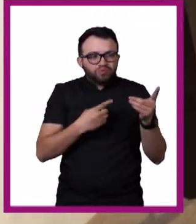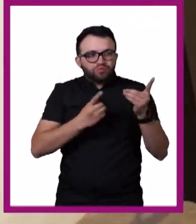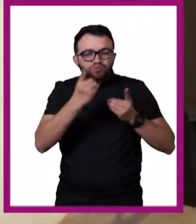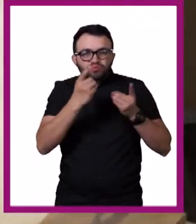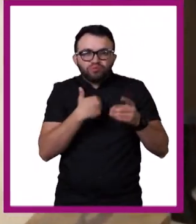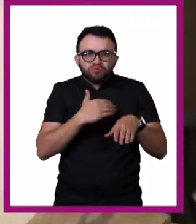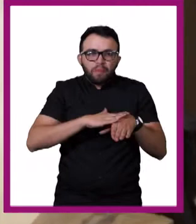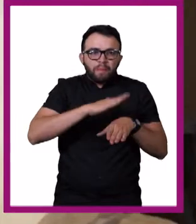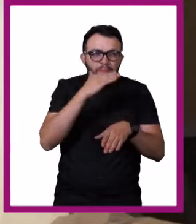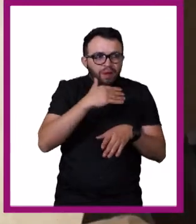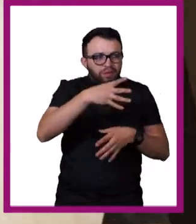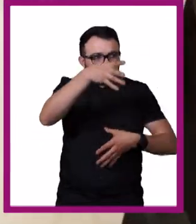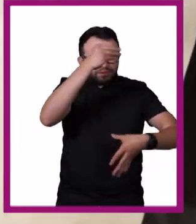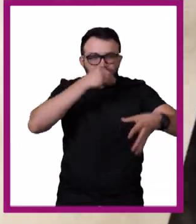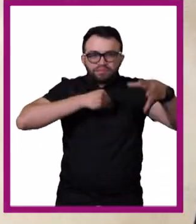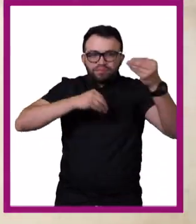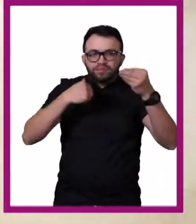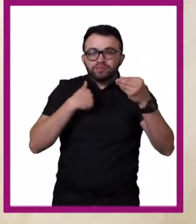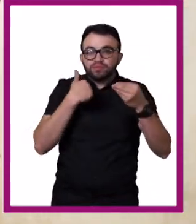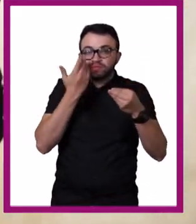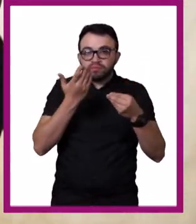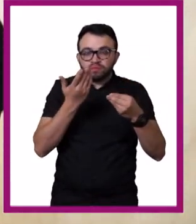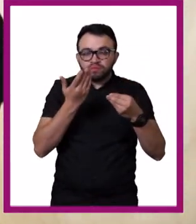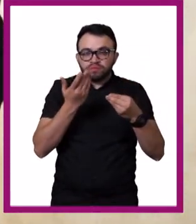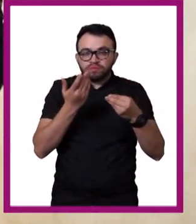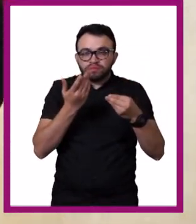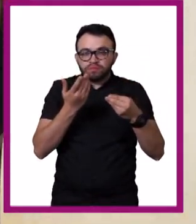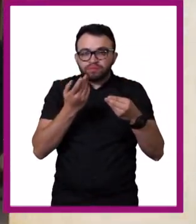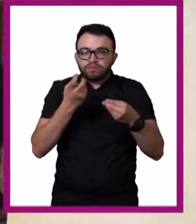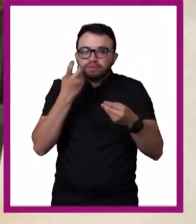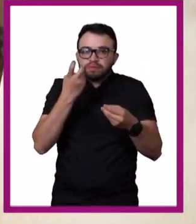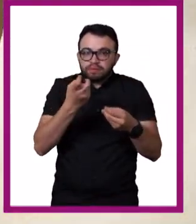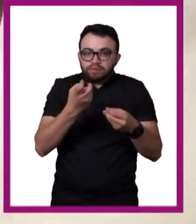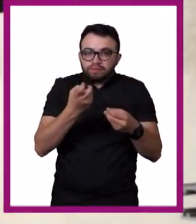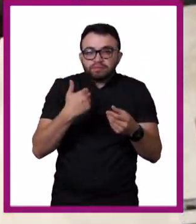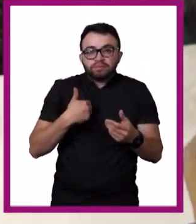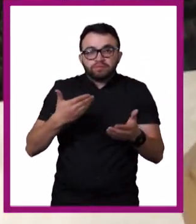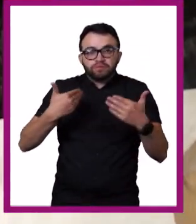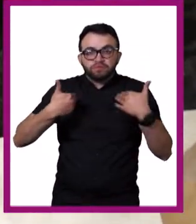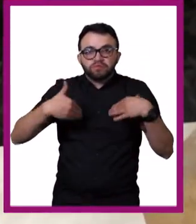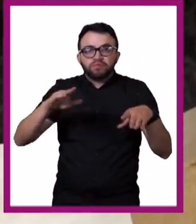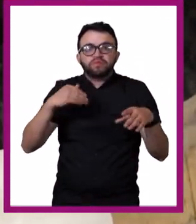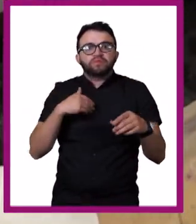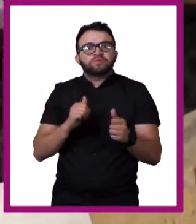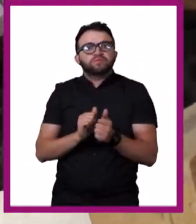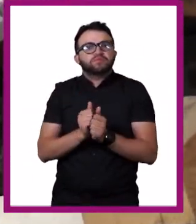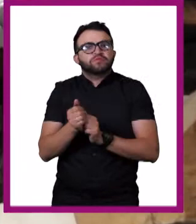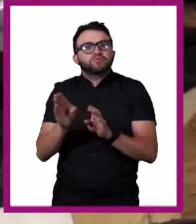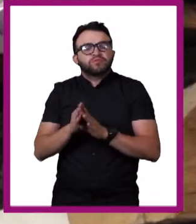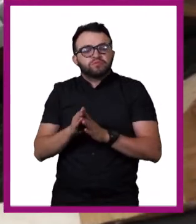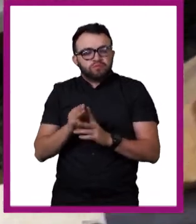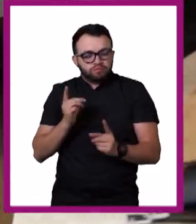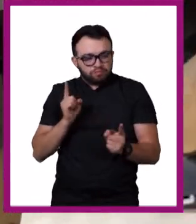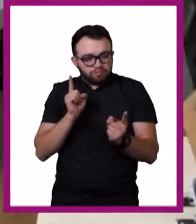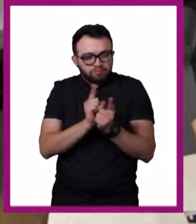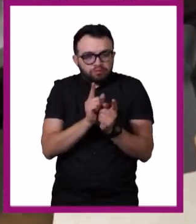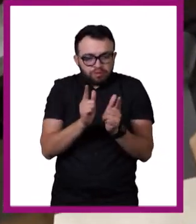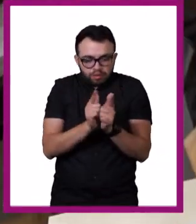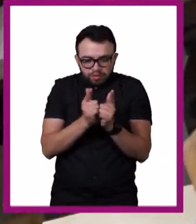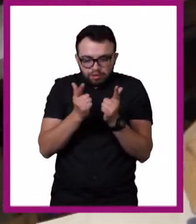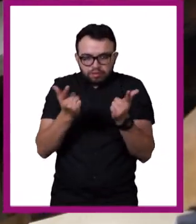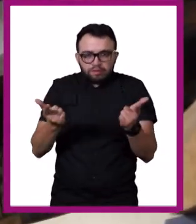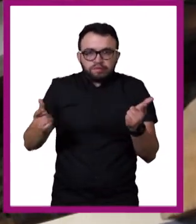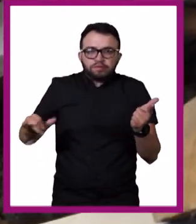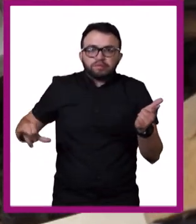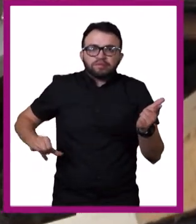dudas. Y fue que en algún momento dado me empecé a encontrar con libros interesantes, entre